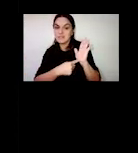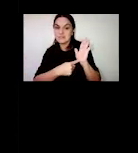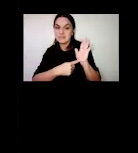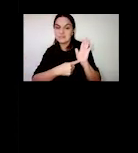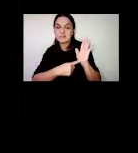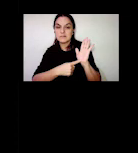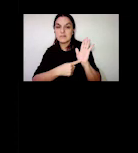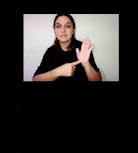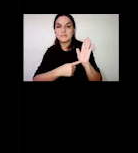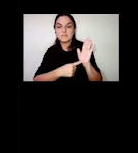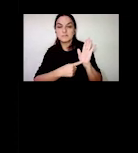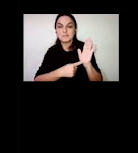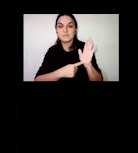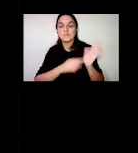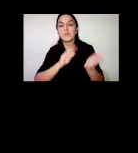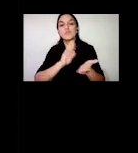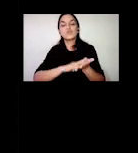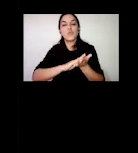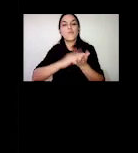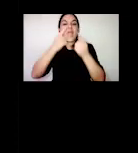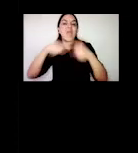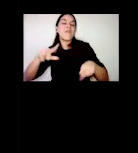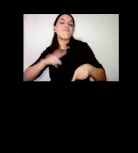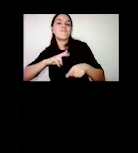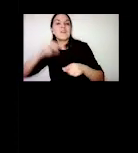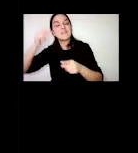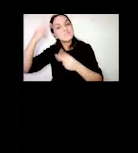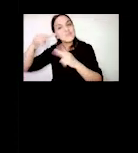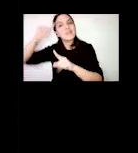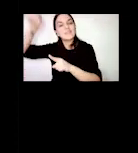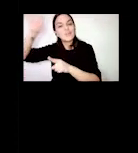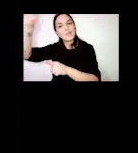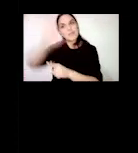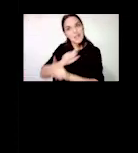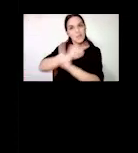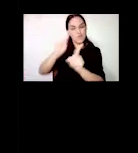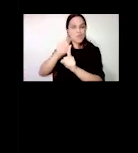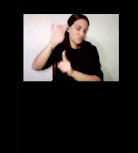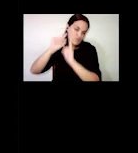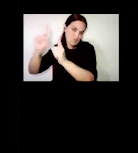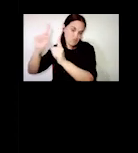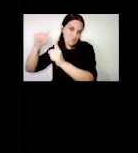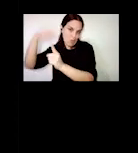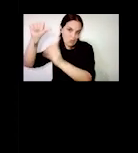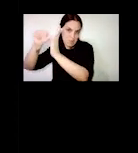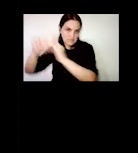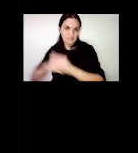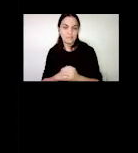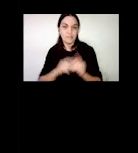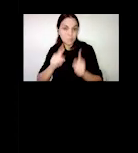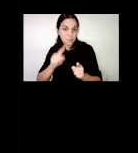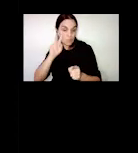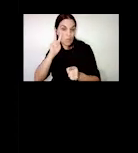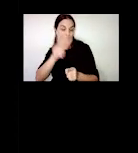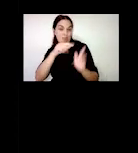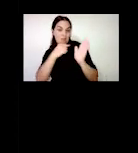se van a aplicar sobre bienes del exterior que no estén repatriados. Recuerden, tal como ustedes ven, al pie de la